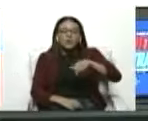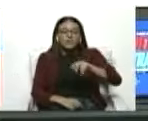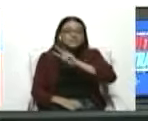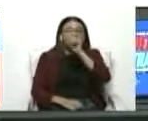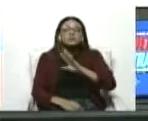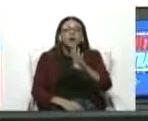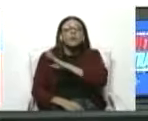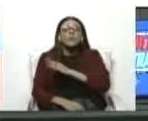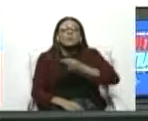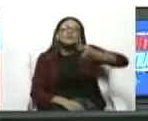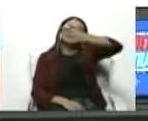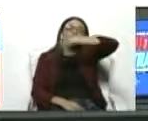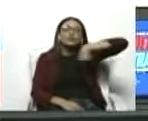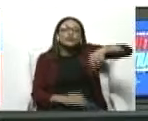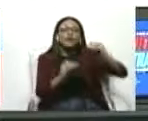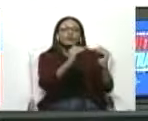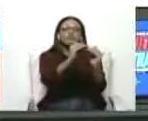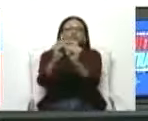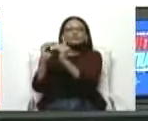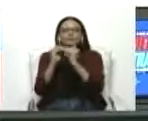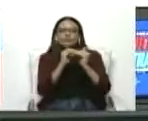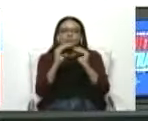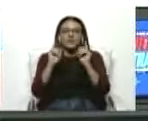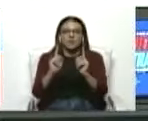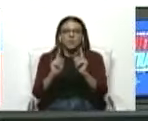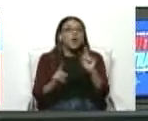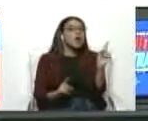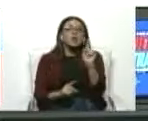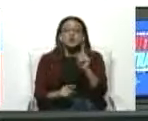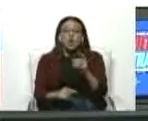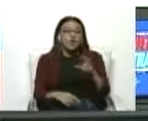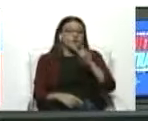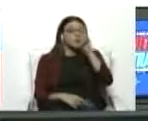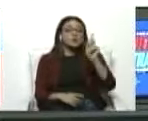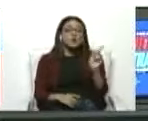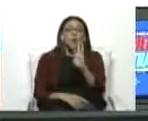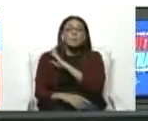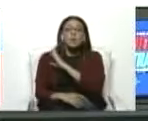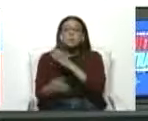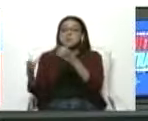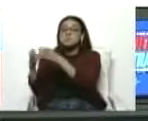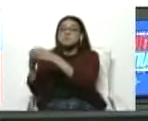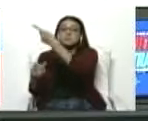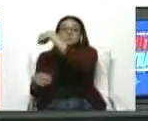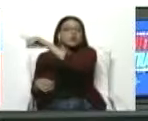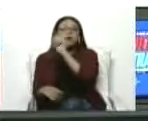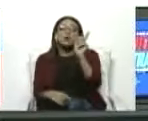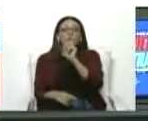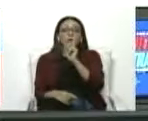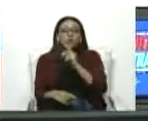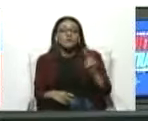No le pertenece al sector de los apellidos, le pertenece a todos los venezolanos y las venezolanas.